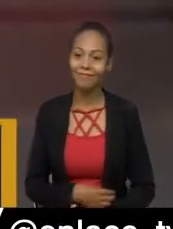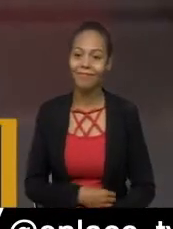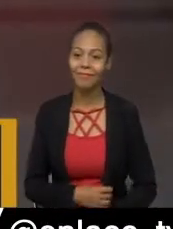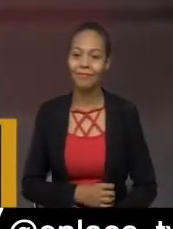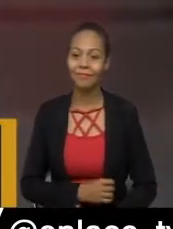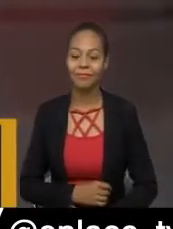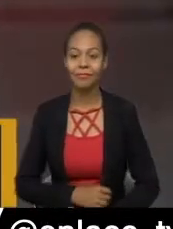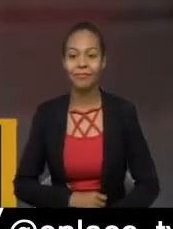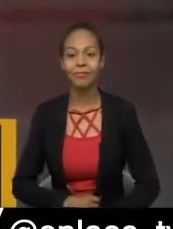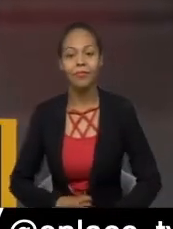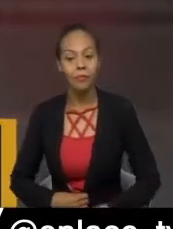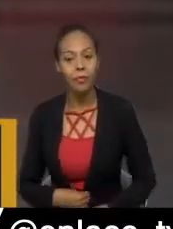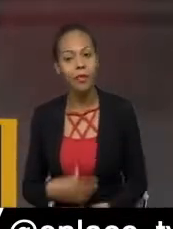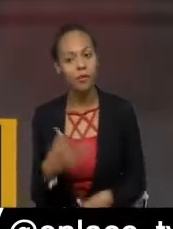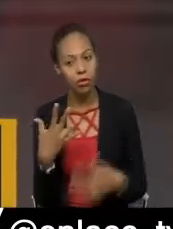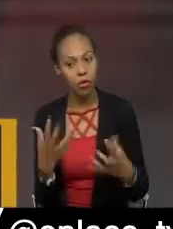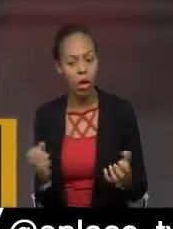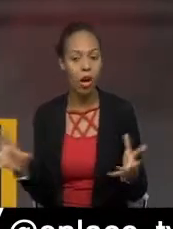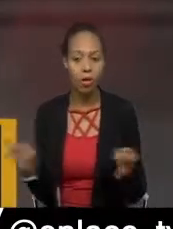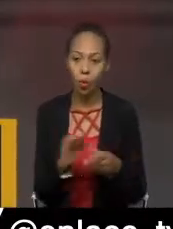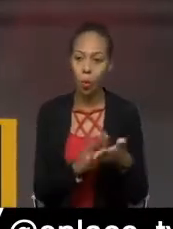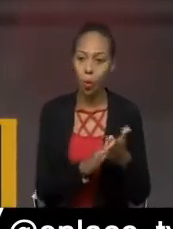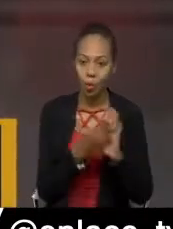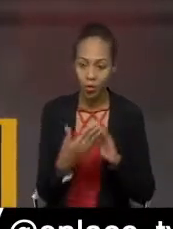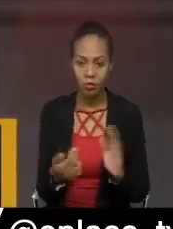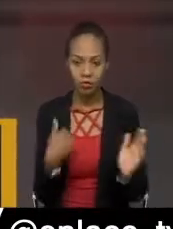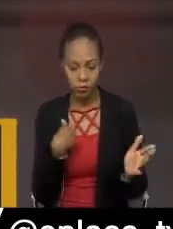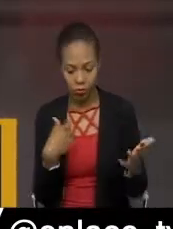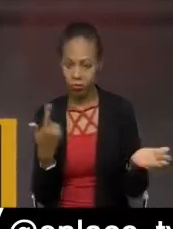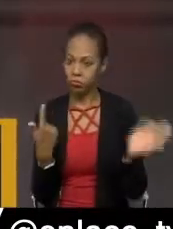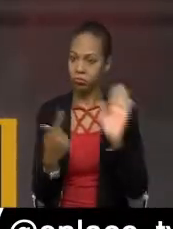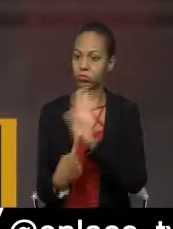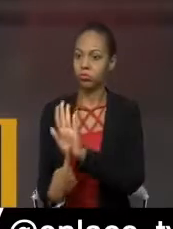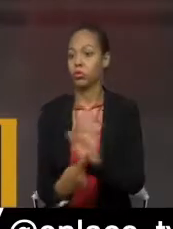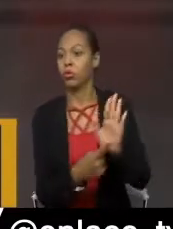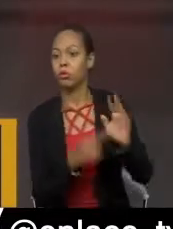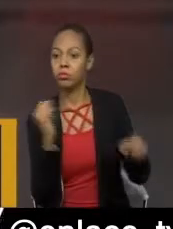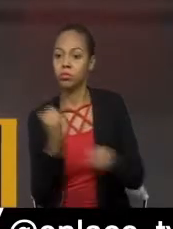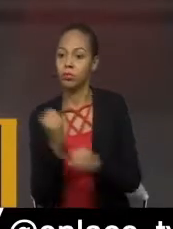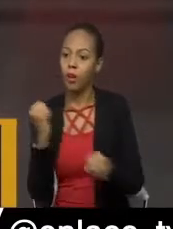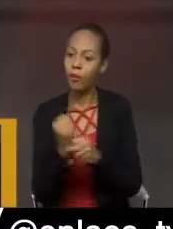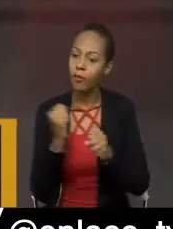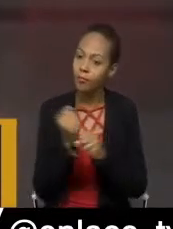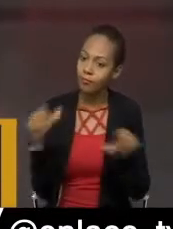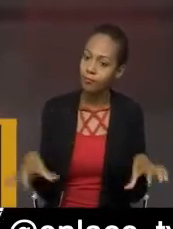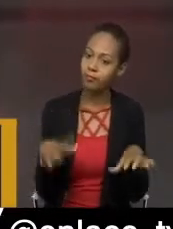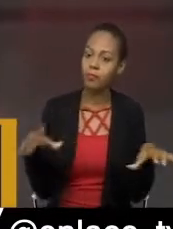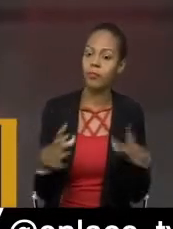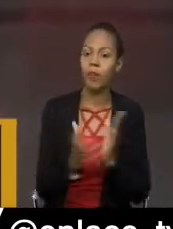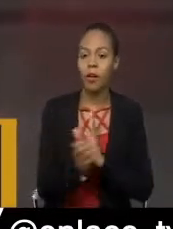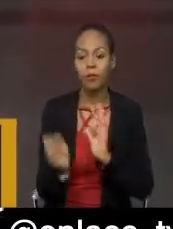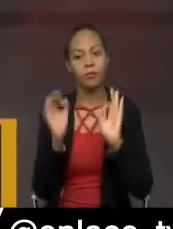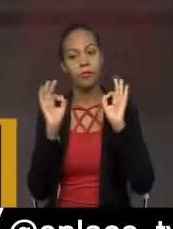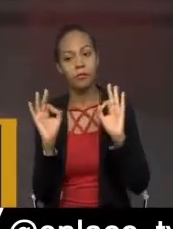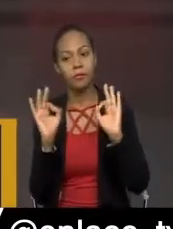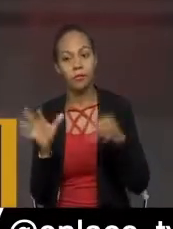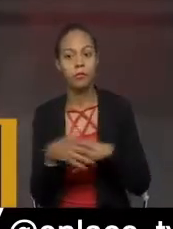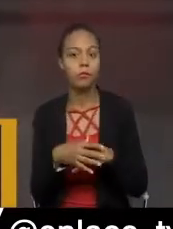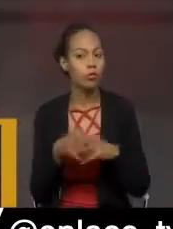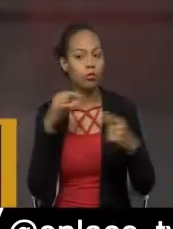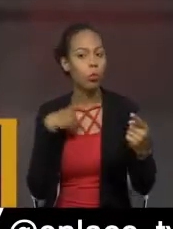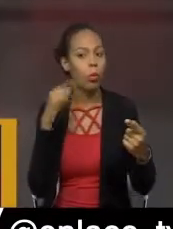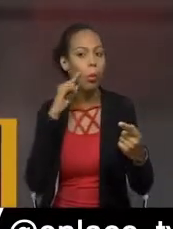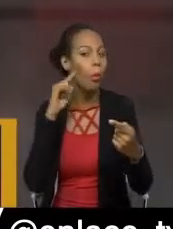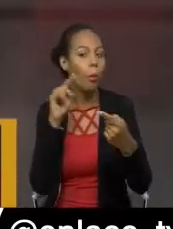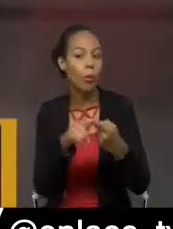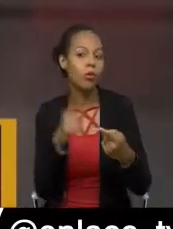a una comunidad, con mi ejemplo, con mi trabajo, con un buen desempeño. Mi propósito de vida